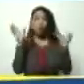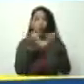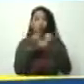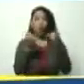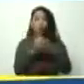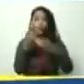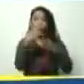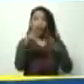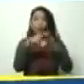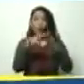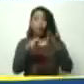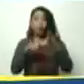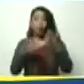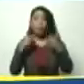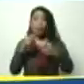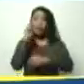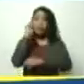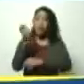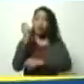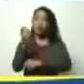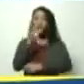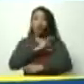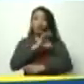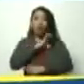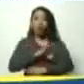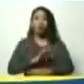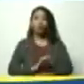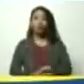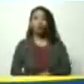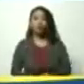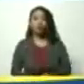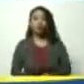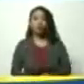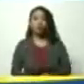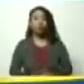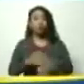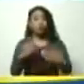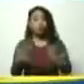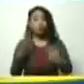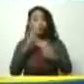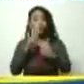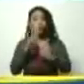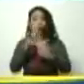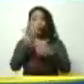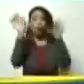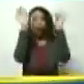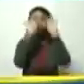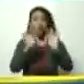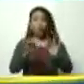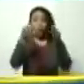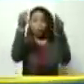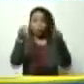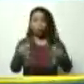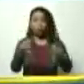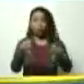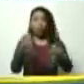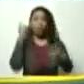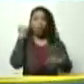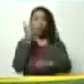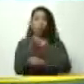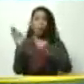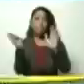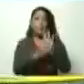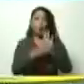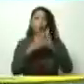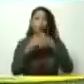recursos para inversión social y señala una metodología correcta que debe ser aplicada a todos